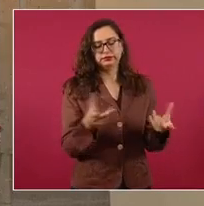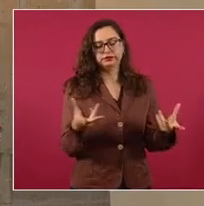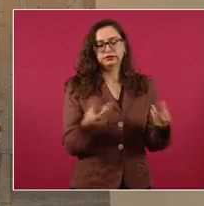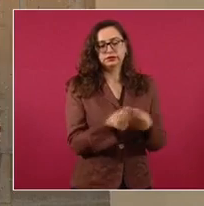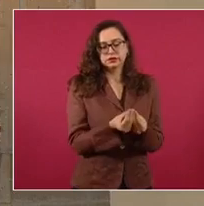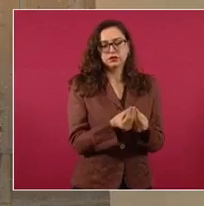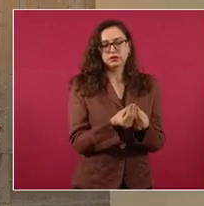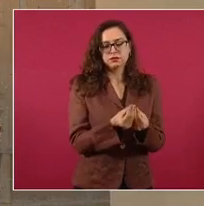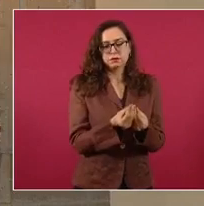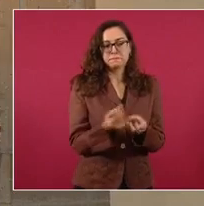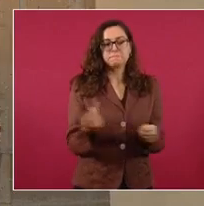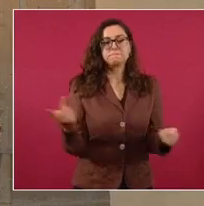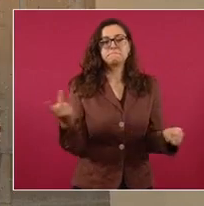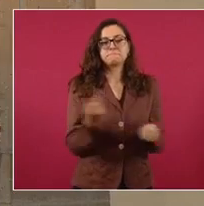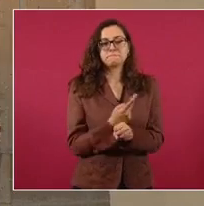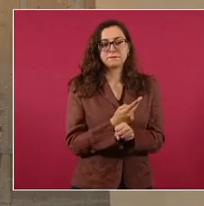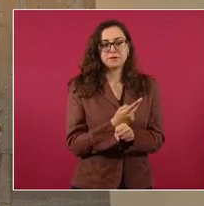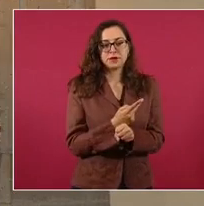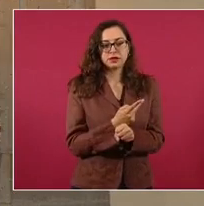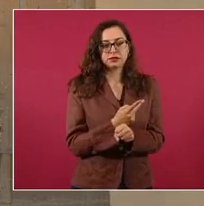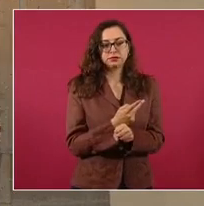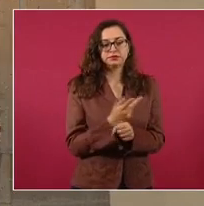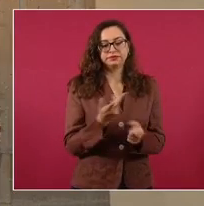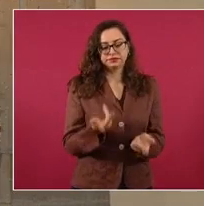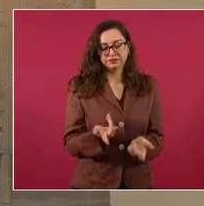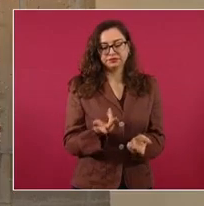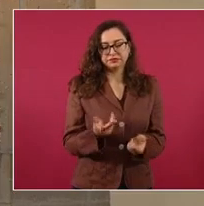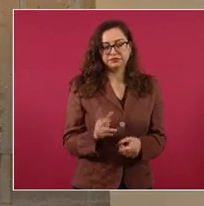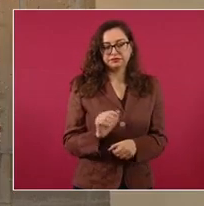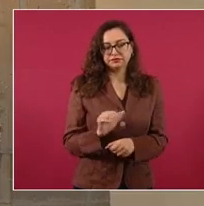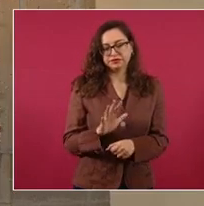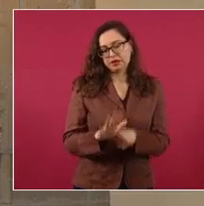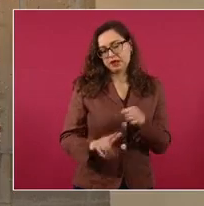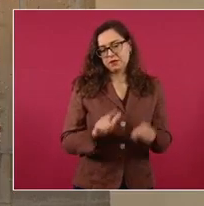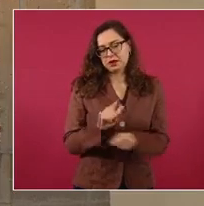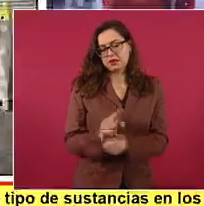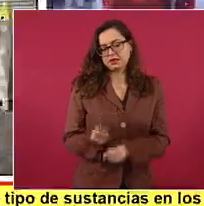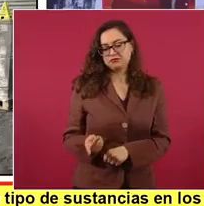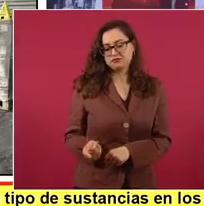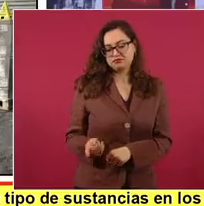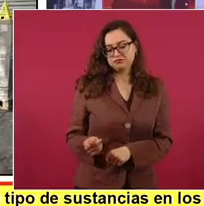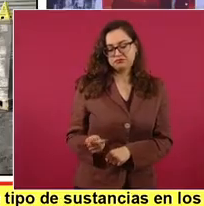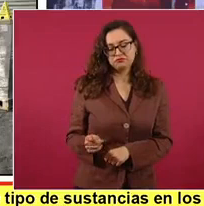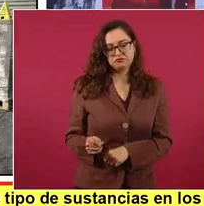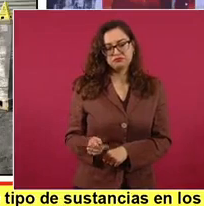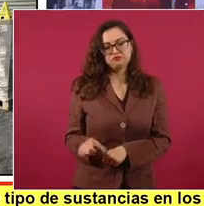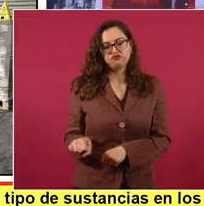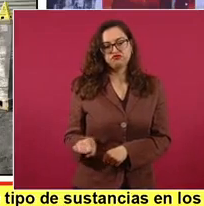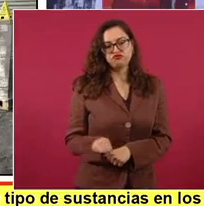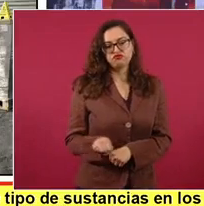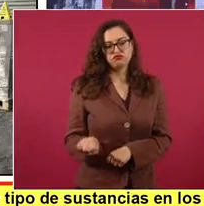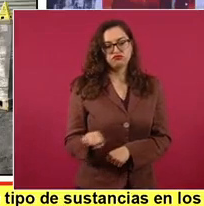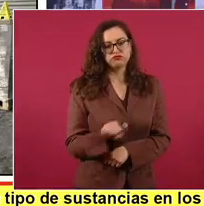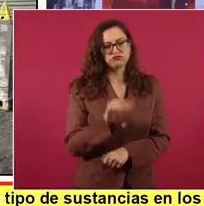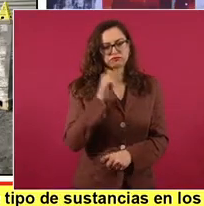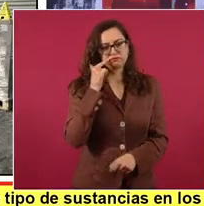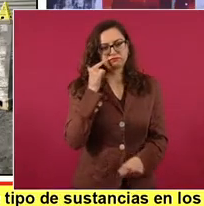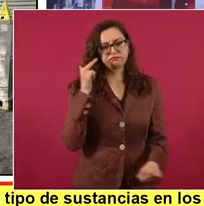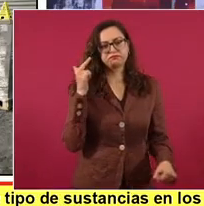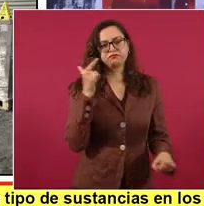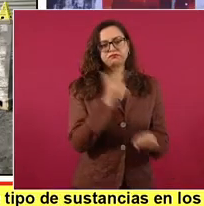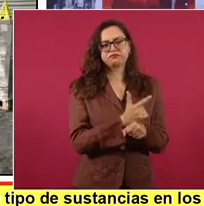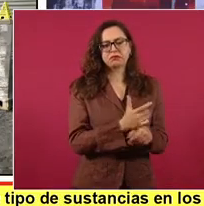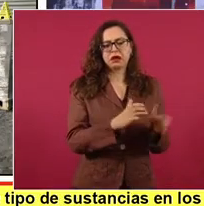la verificación con un binomio canino en un cargamento de champú, acondicionador y cremas con un